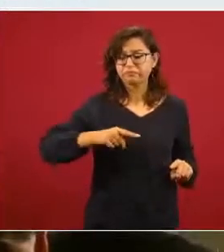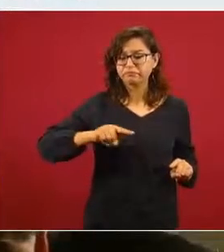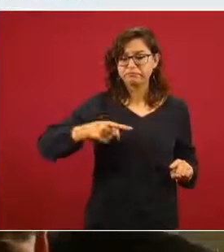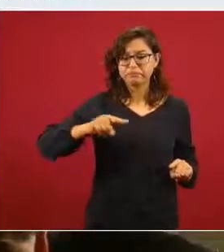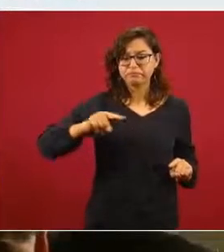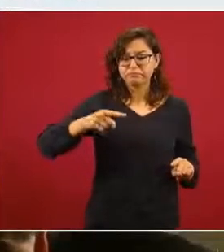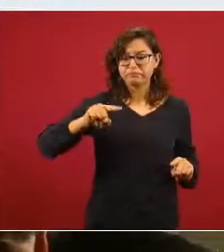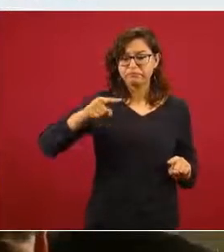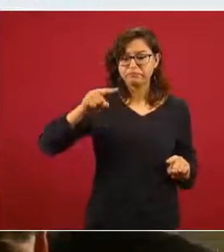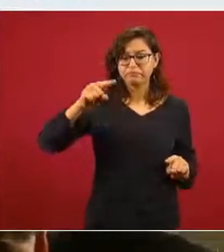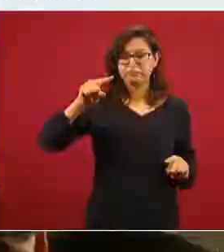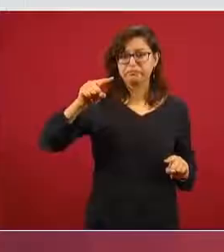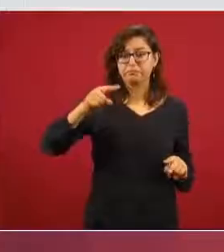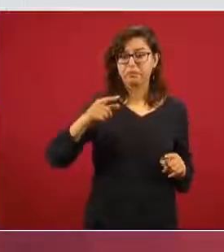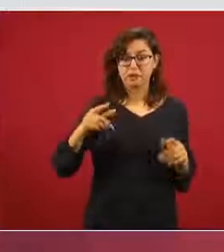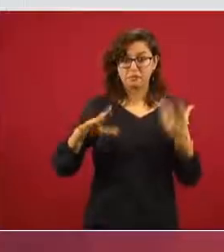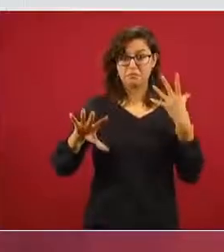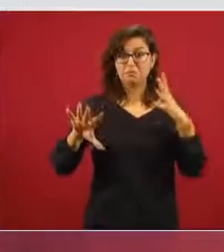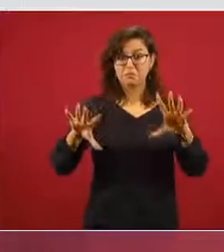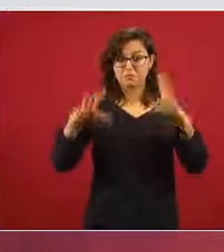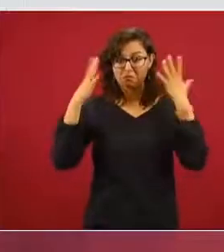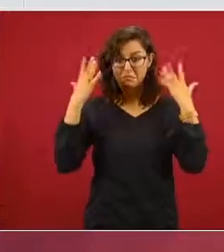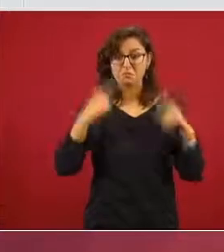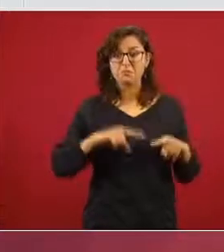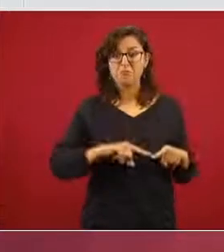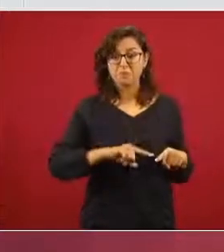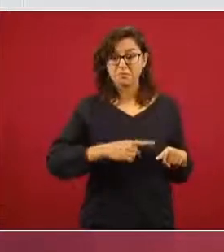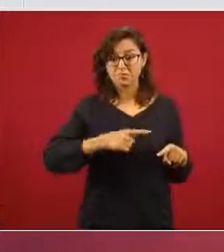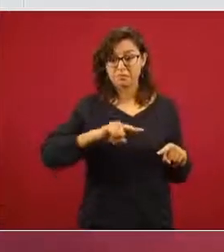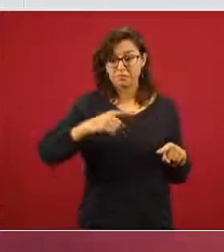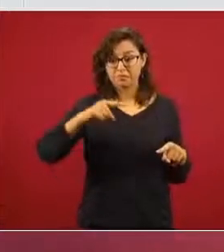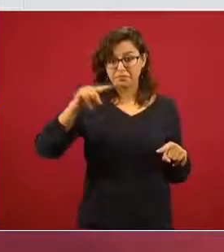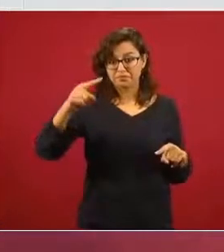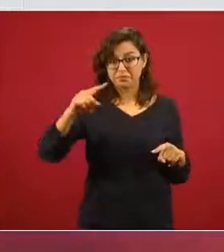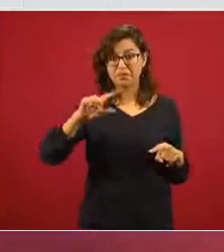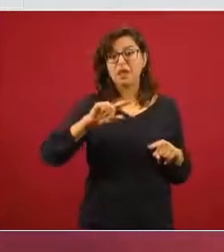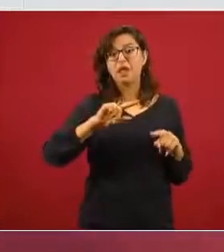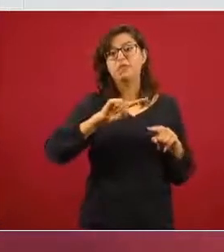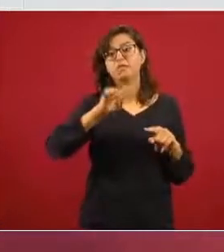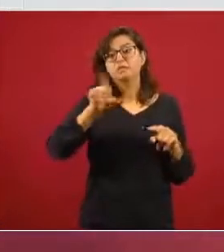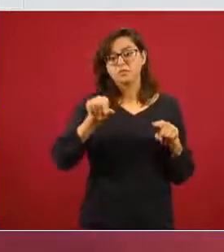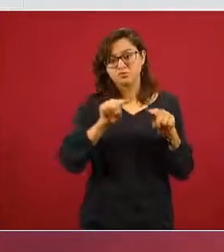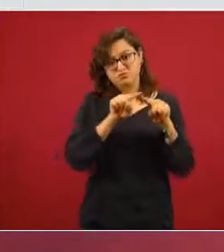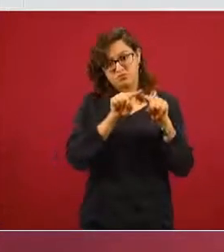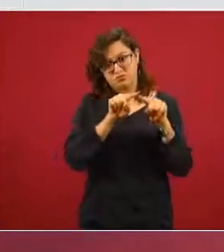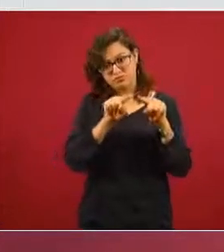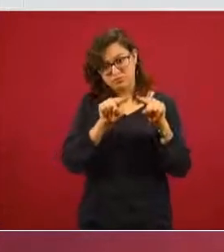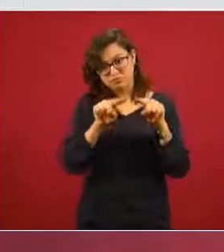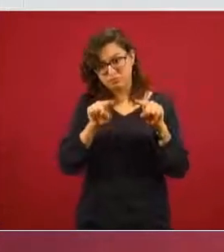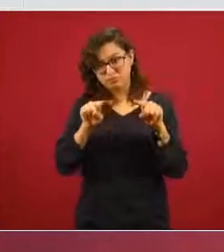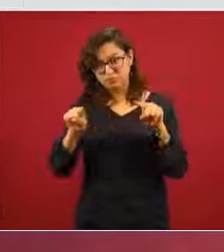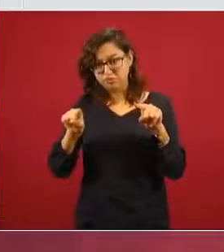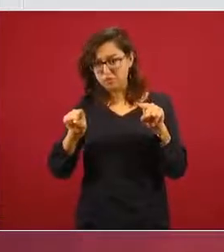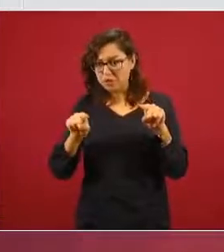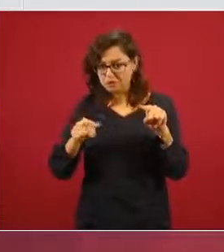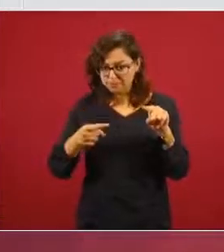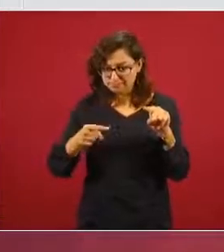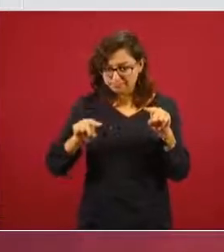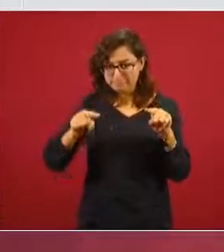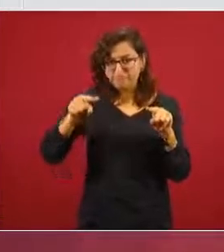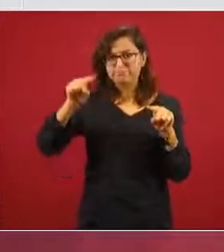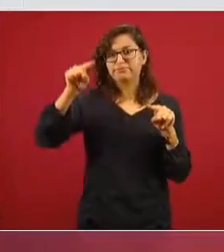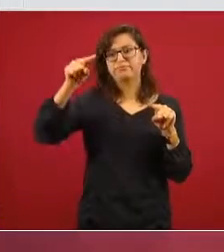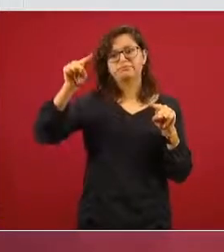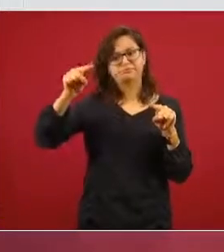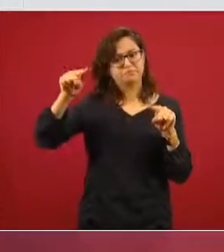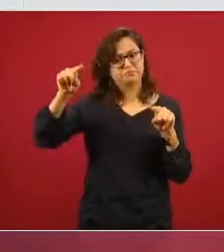un ascenso también rápido, después durante la Jornada Nacional de Sana Distancia logró una estabilidad y después ha tenido una